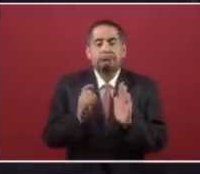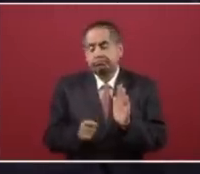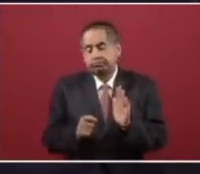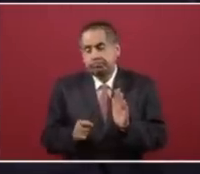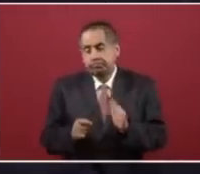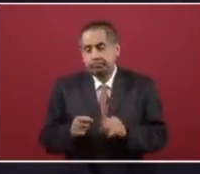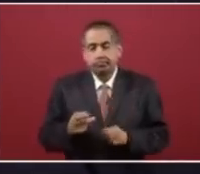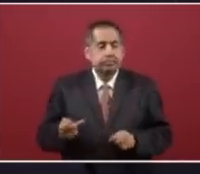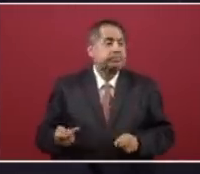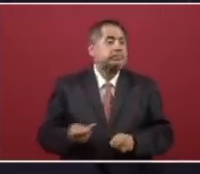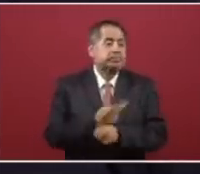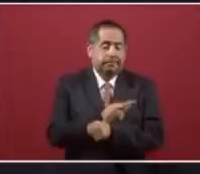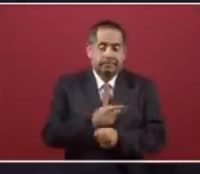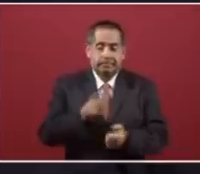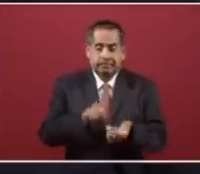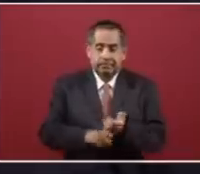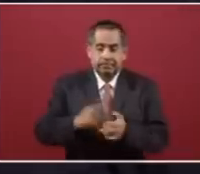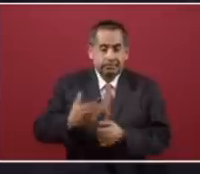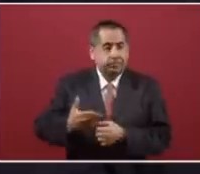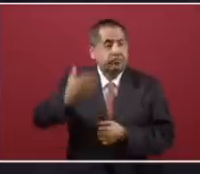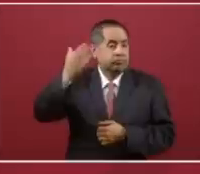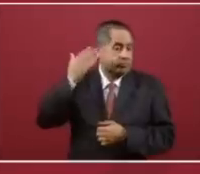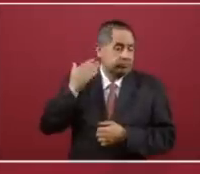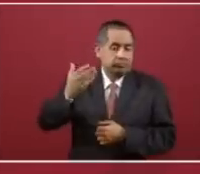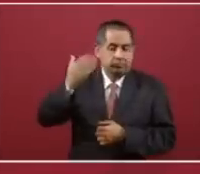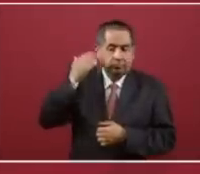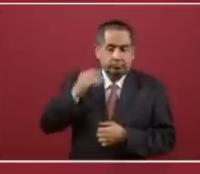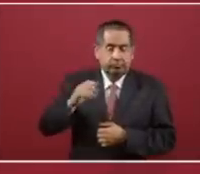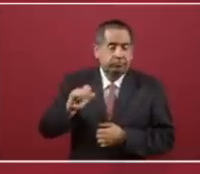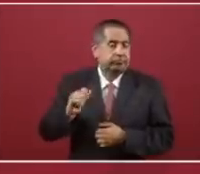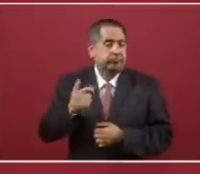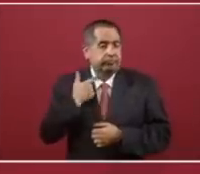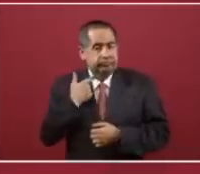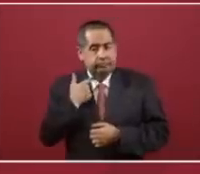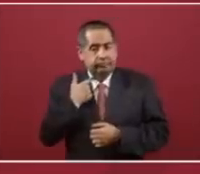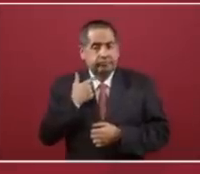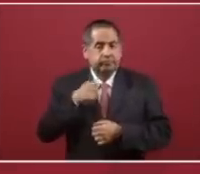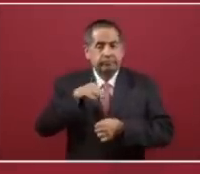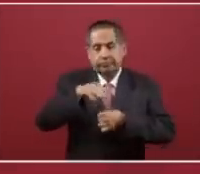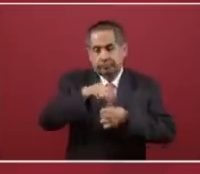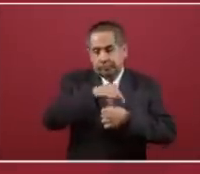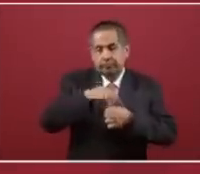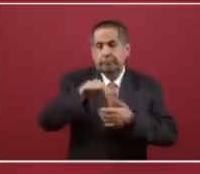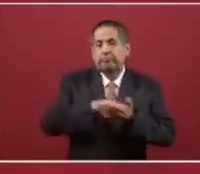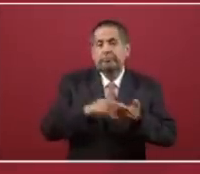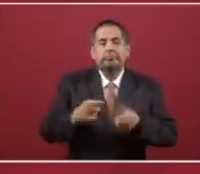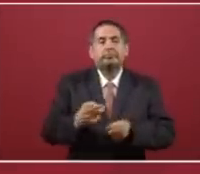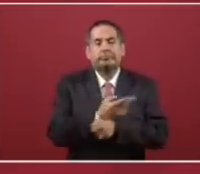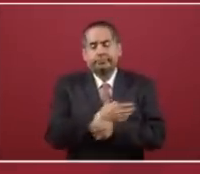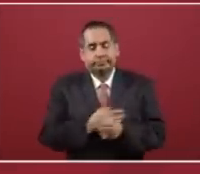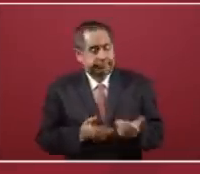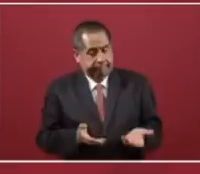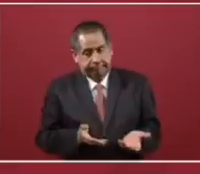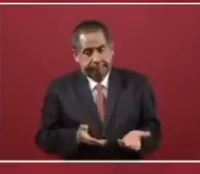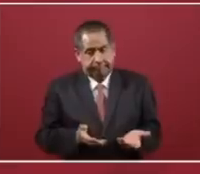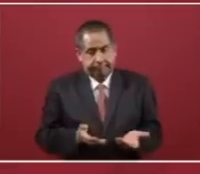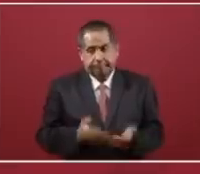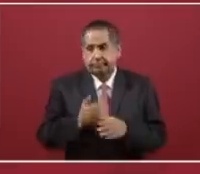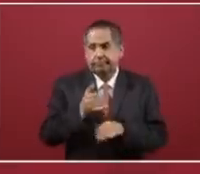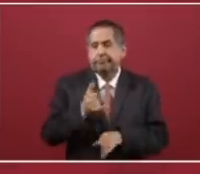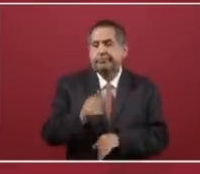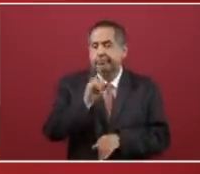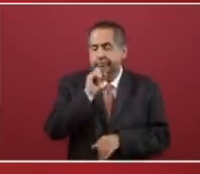sucedió en la pasada elección y sobre